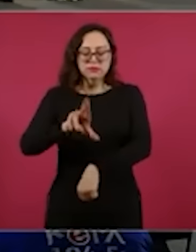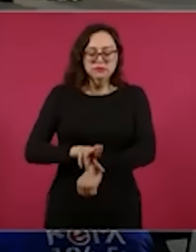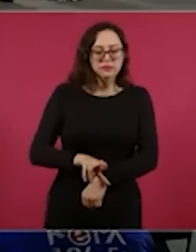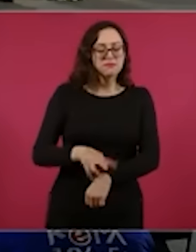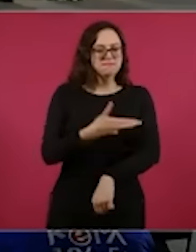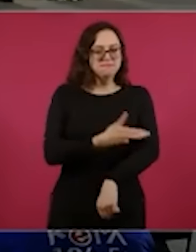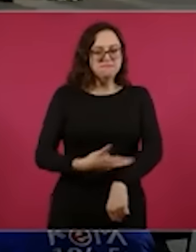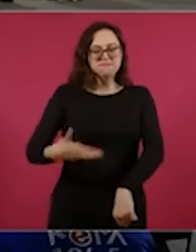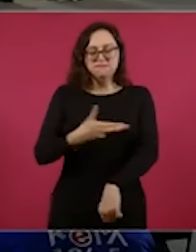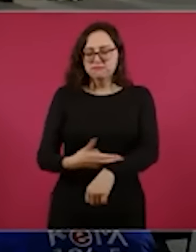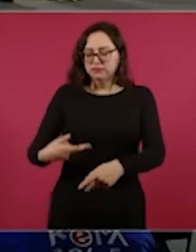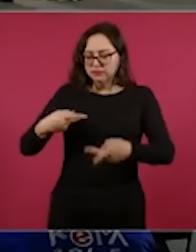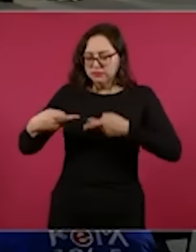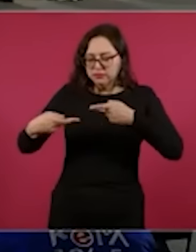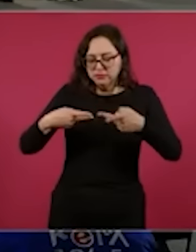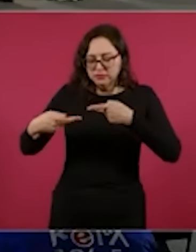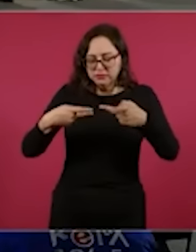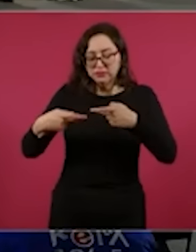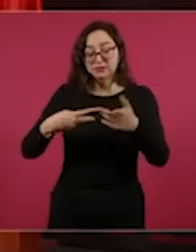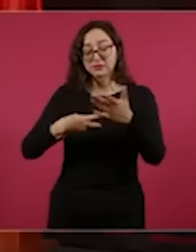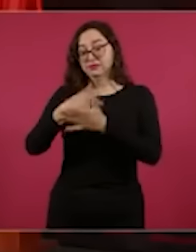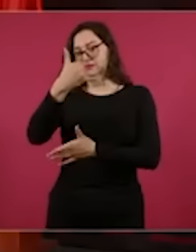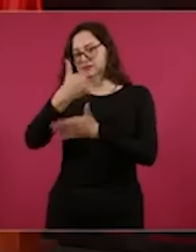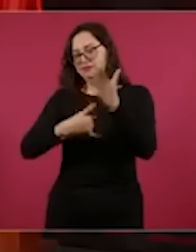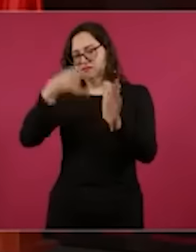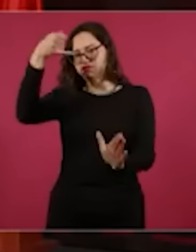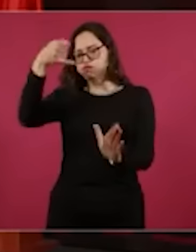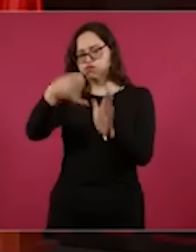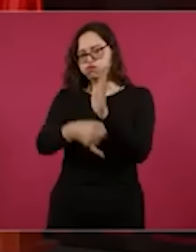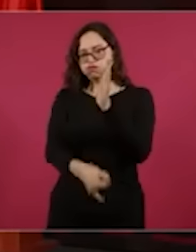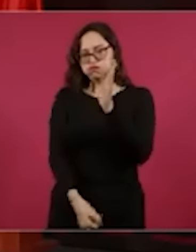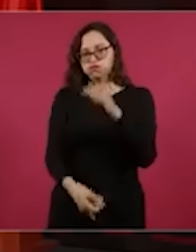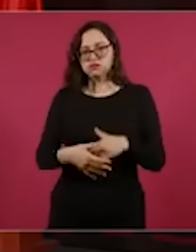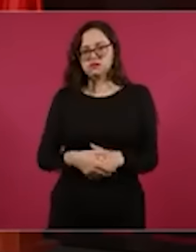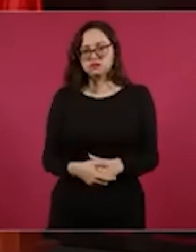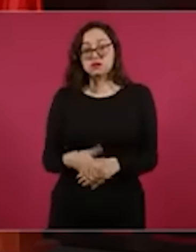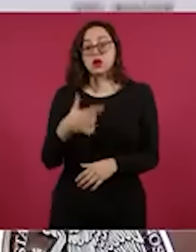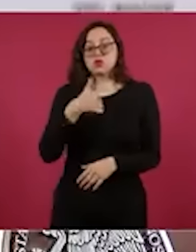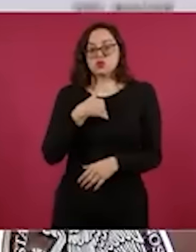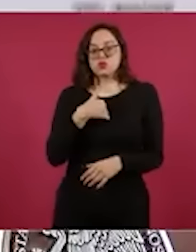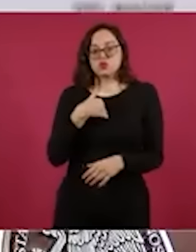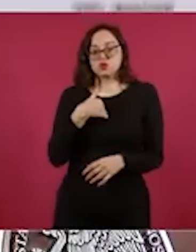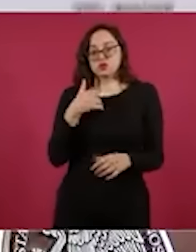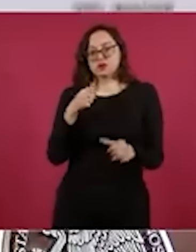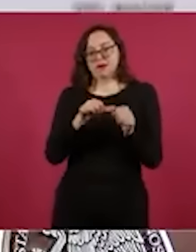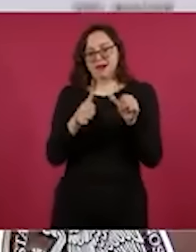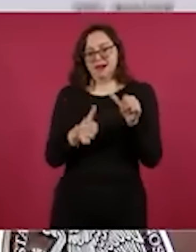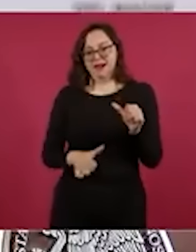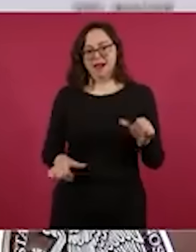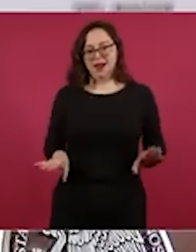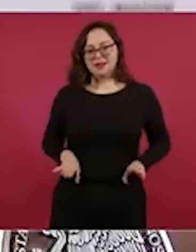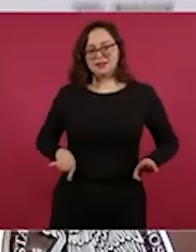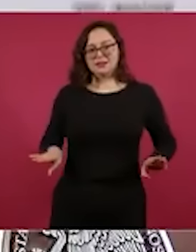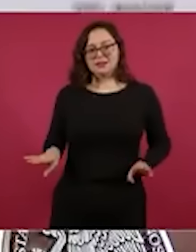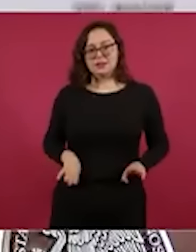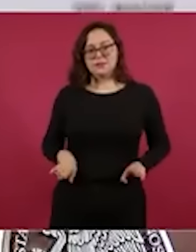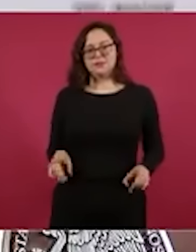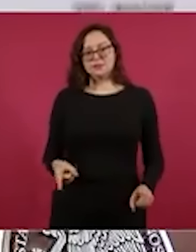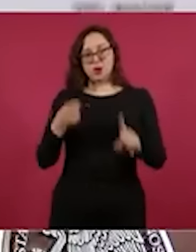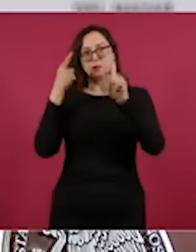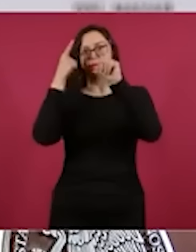realizar un proyecto tan complejo y yo como artista, que mi objetivo en la vida es realizar